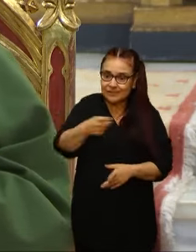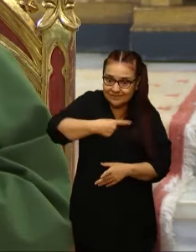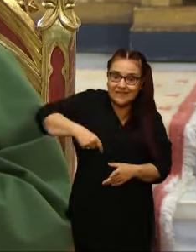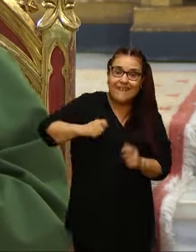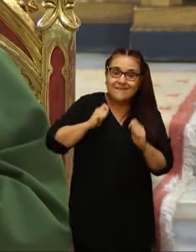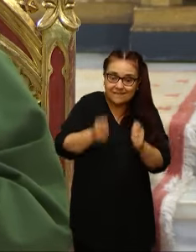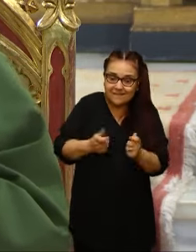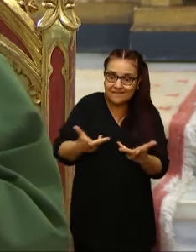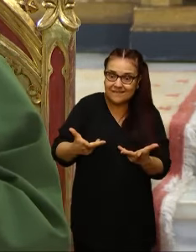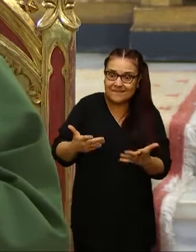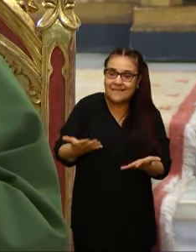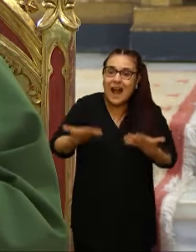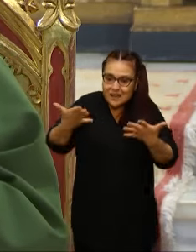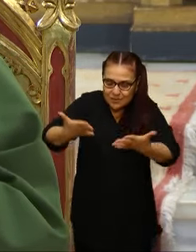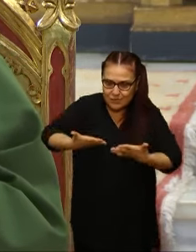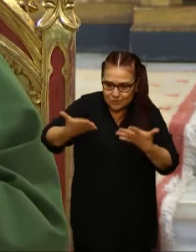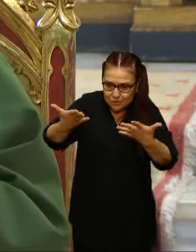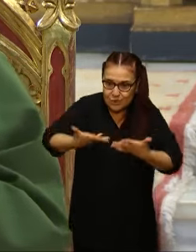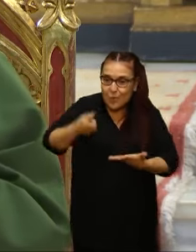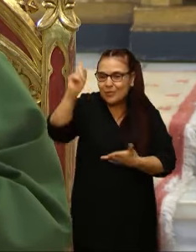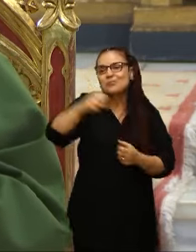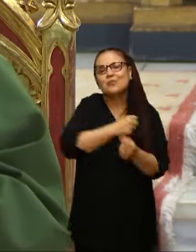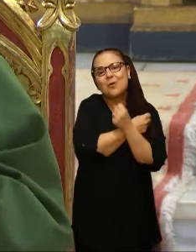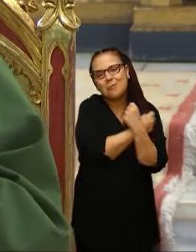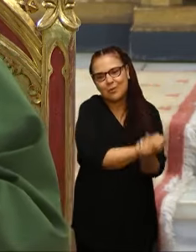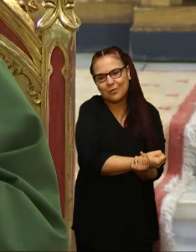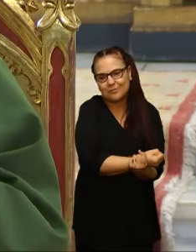reciban mayores auxilios de tu amor.